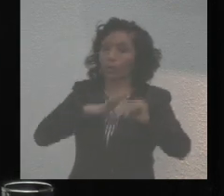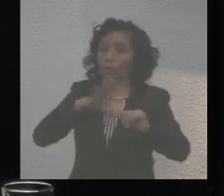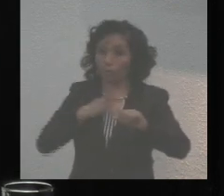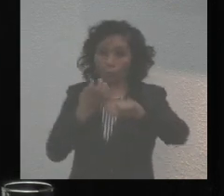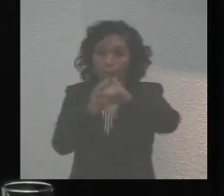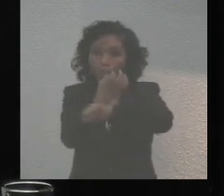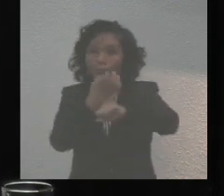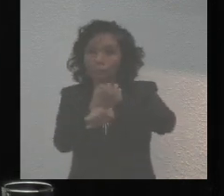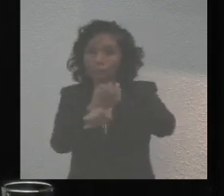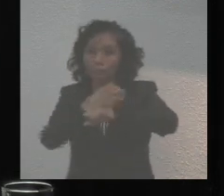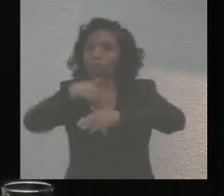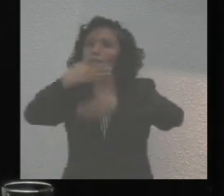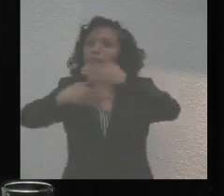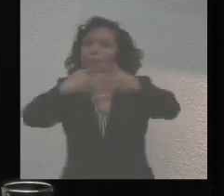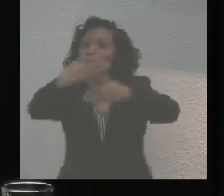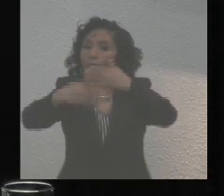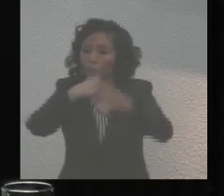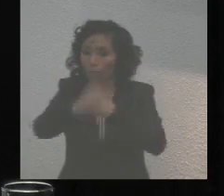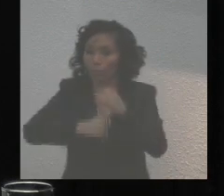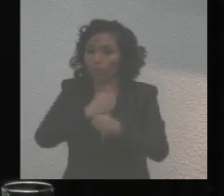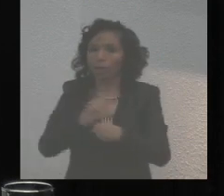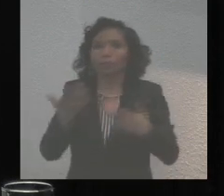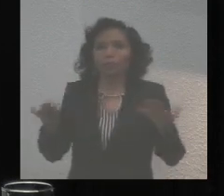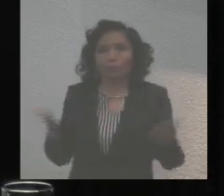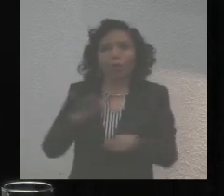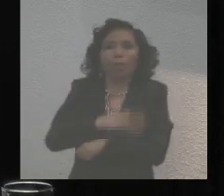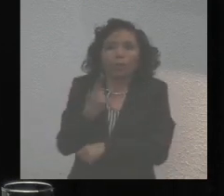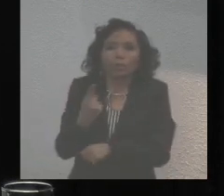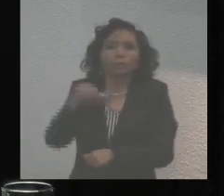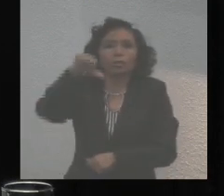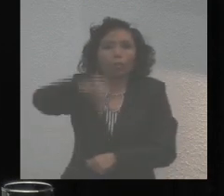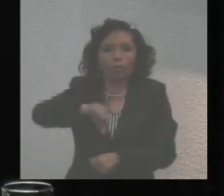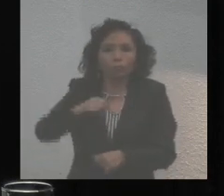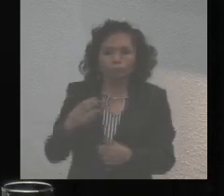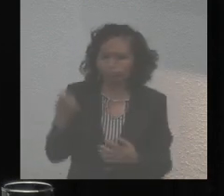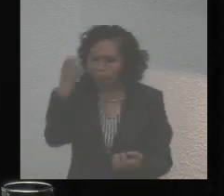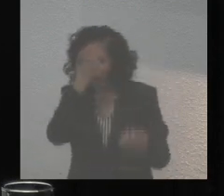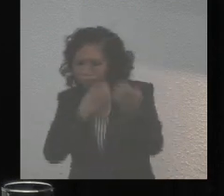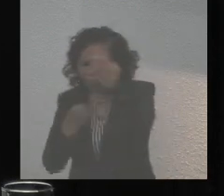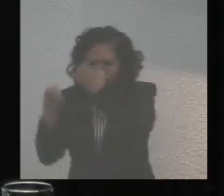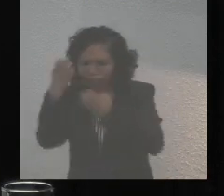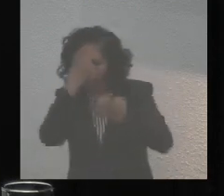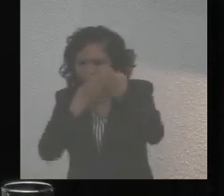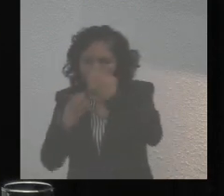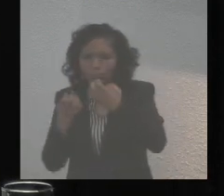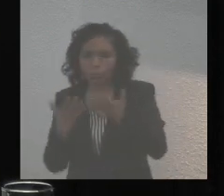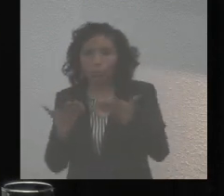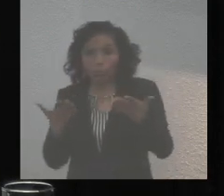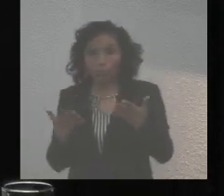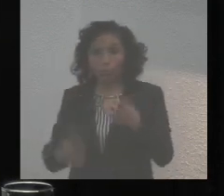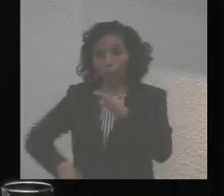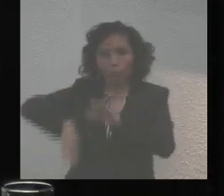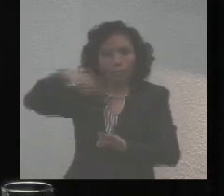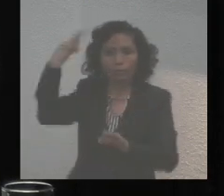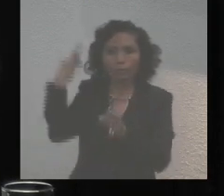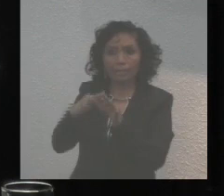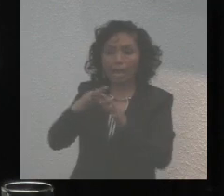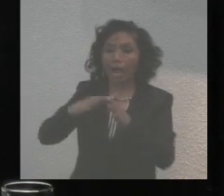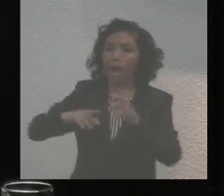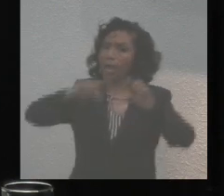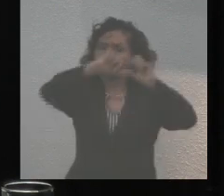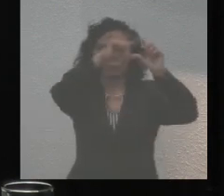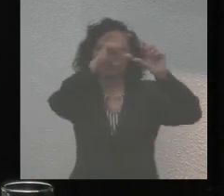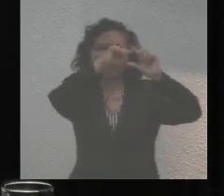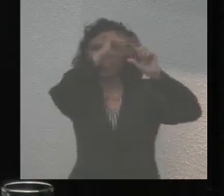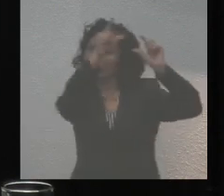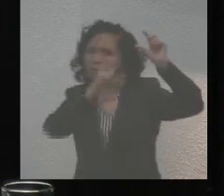Estado para los próximos años. Porque si bien hoy tenemos evaluaciones aprobatorias, una eficiencia reconocida a nivel nacional dentro